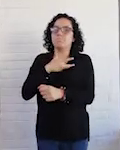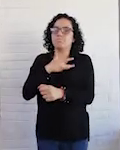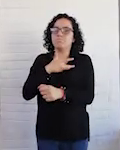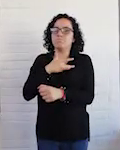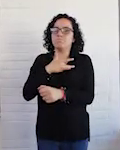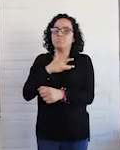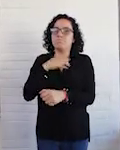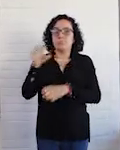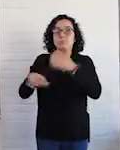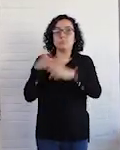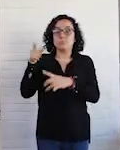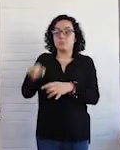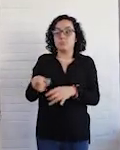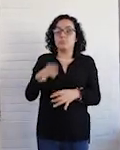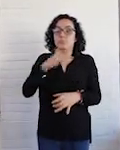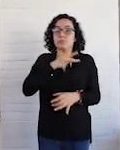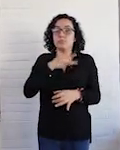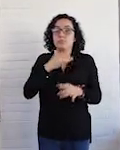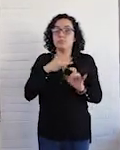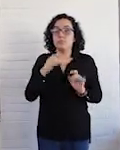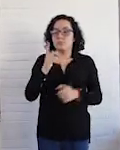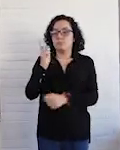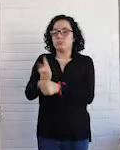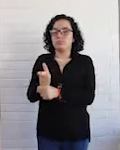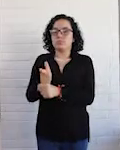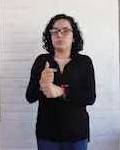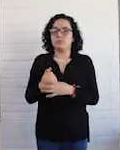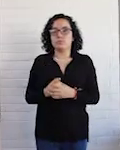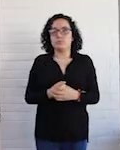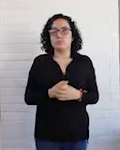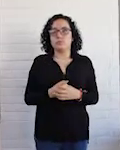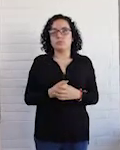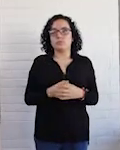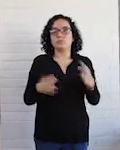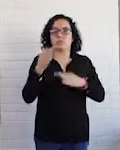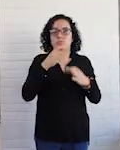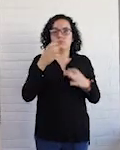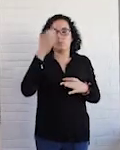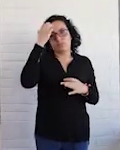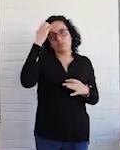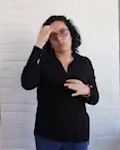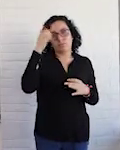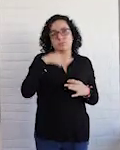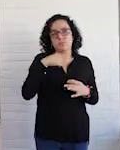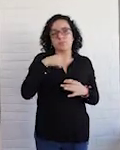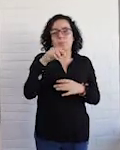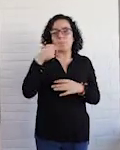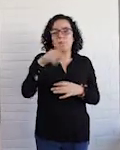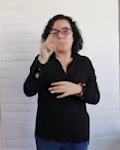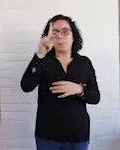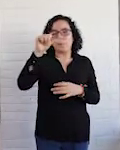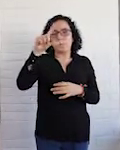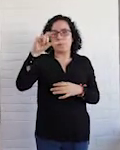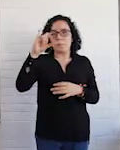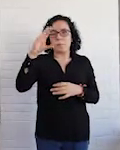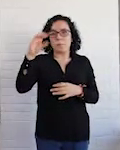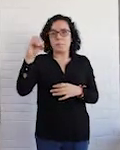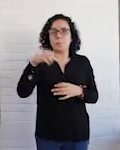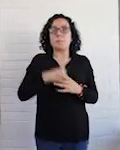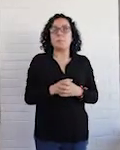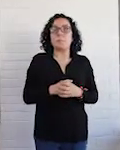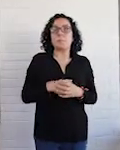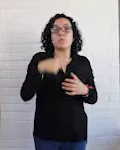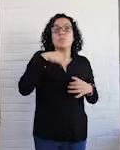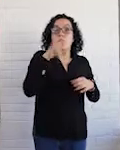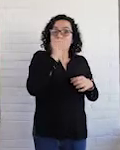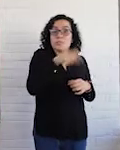marca. Por ejemplo, una de las... Todo el mundo me conoce porque hice el Palacio de Hierro, pero a mí lo que me gusta, les voy a contar, es que también hice la